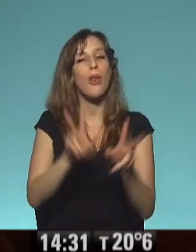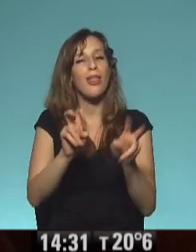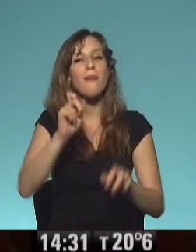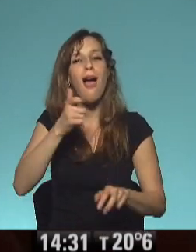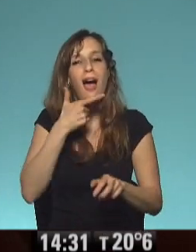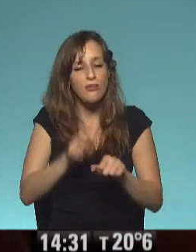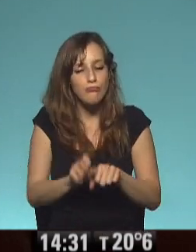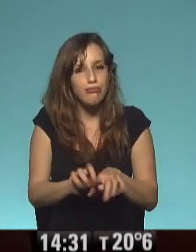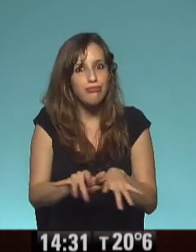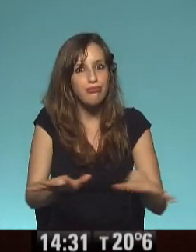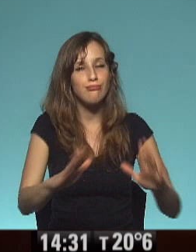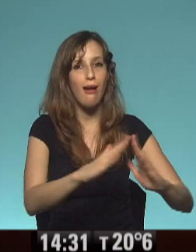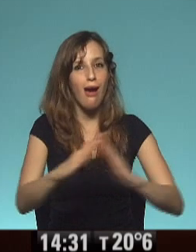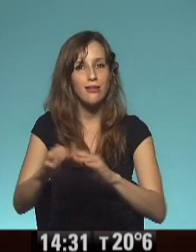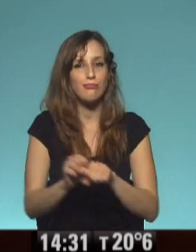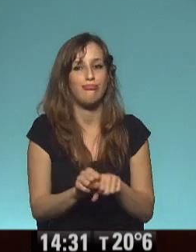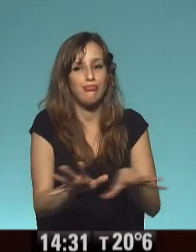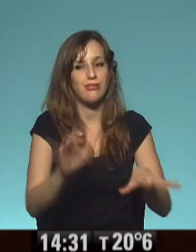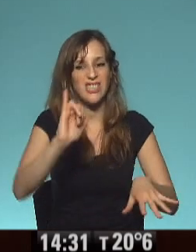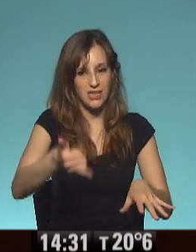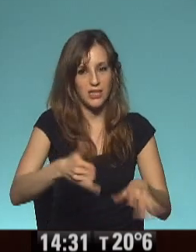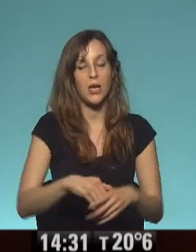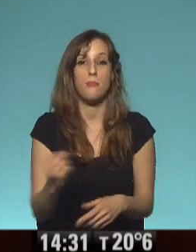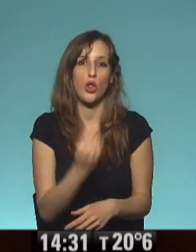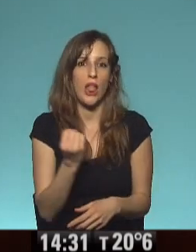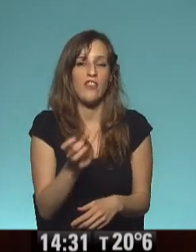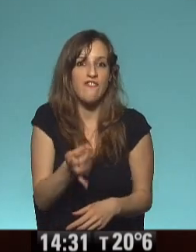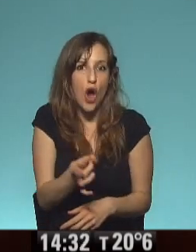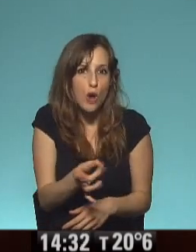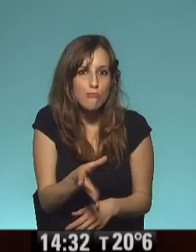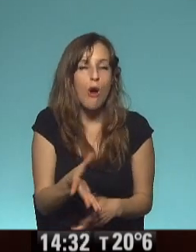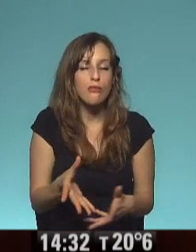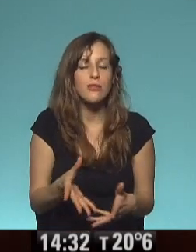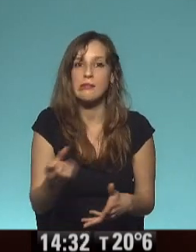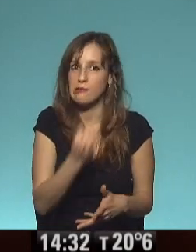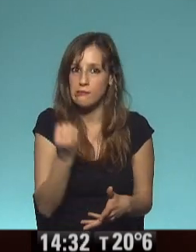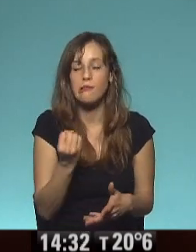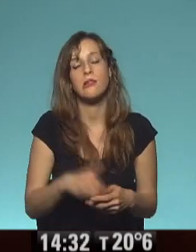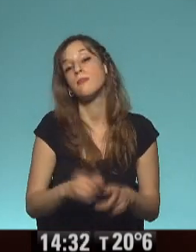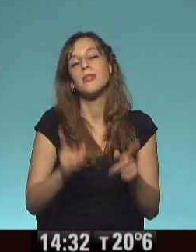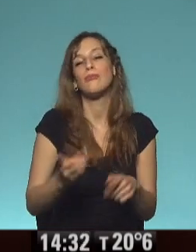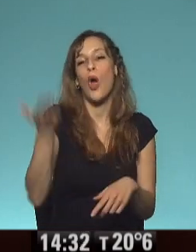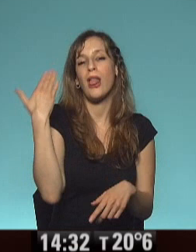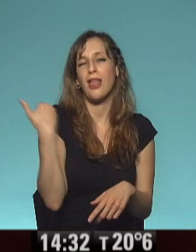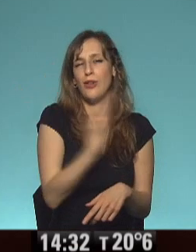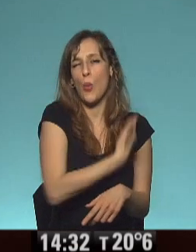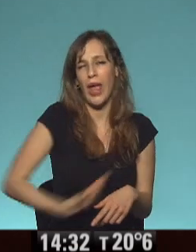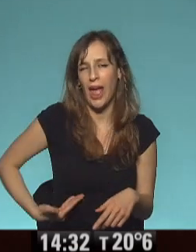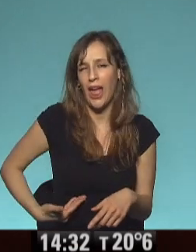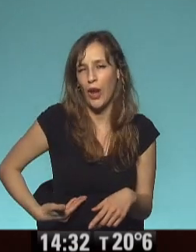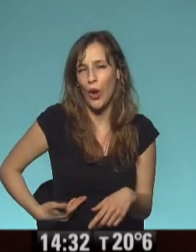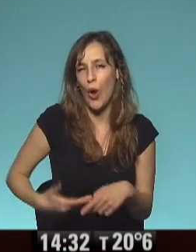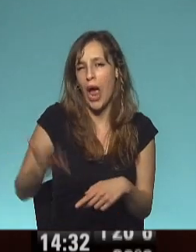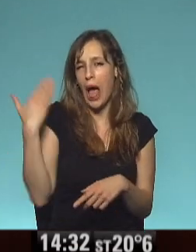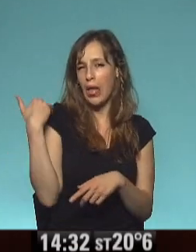una obra que no es solamente importante para Formosa, sino para el Nordeste, que durante los años de gobierno neoliberal o